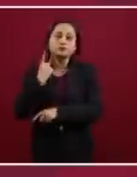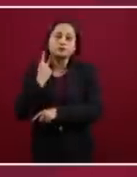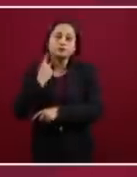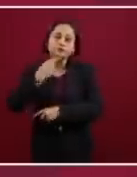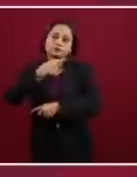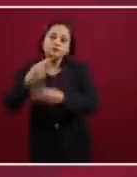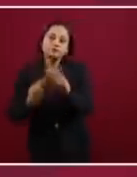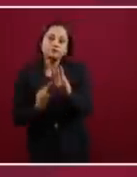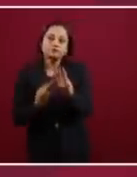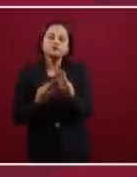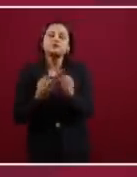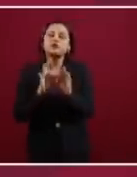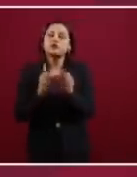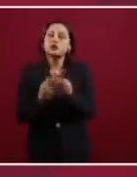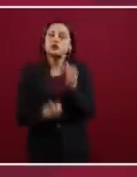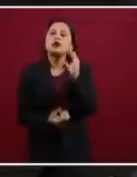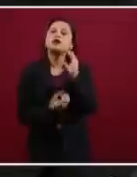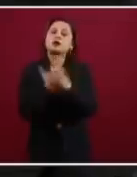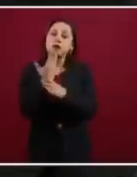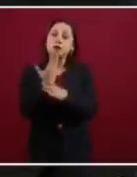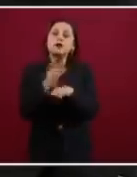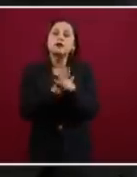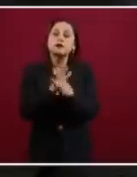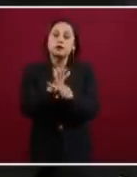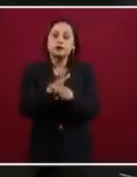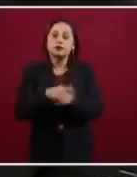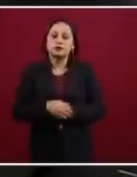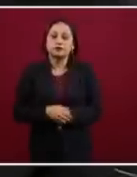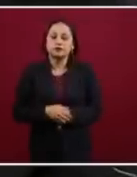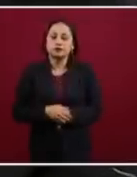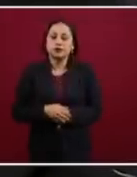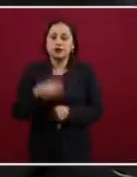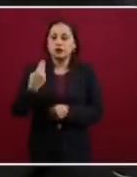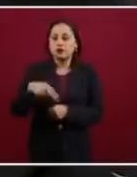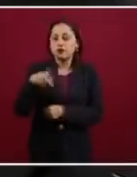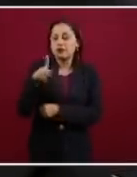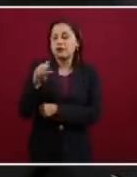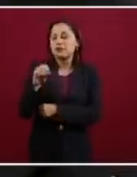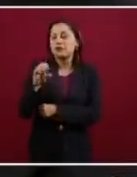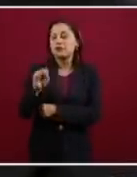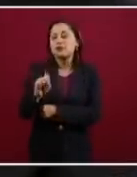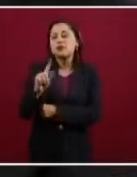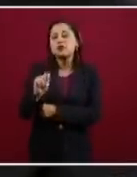cuál es el modelo post neoliberal